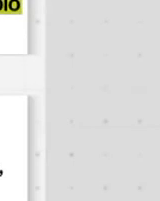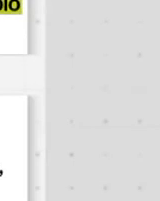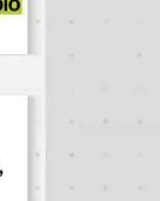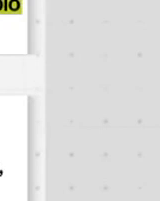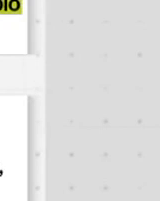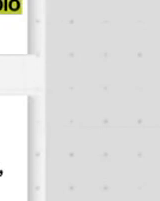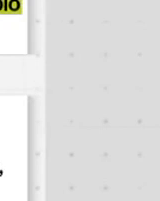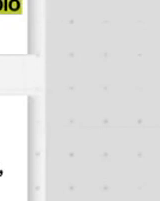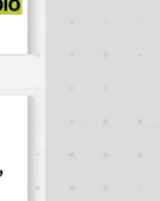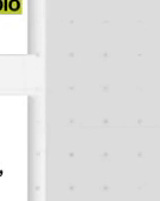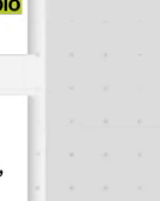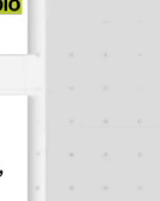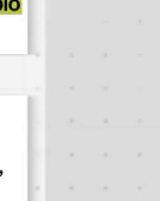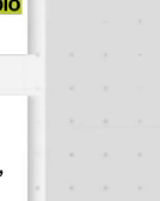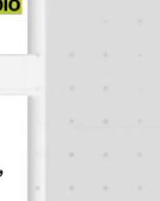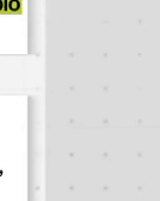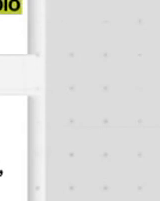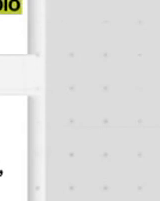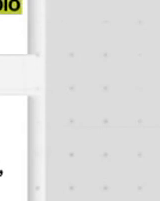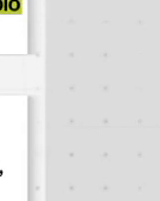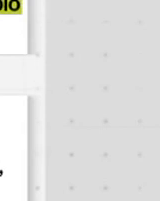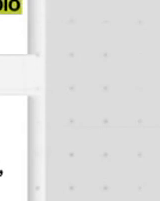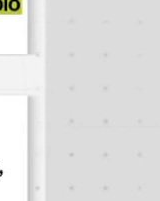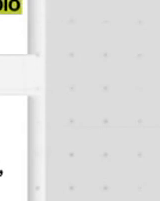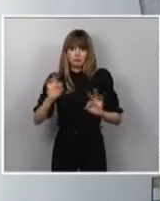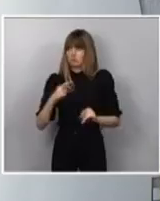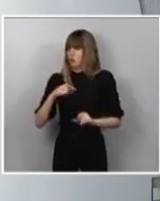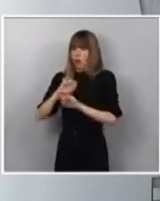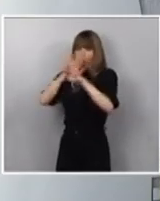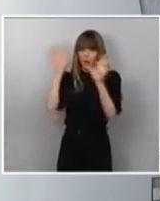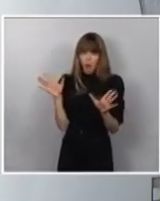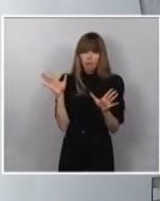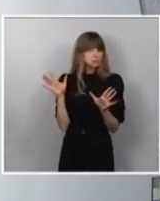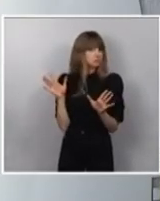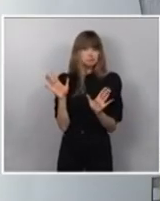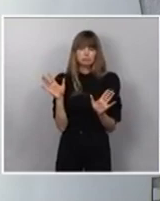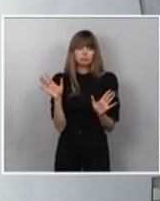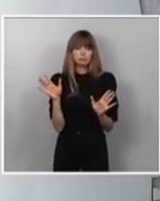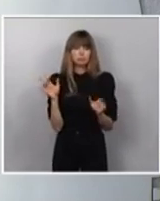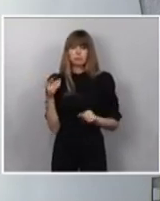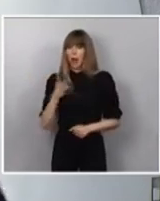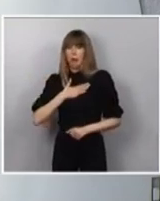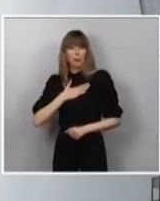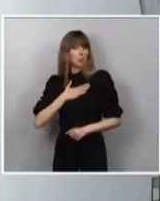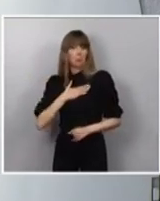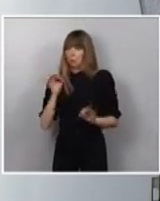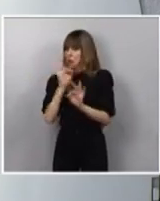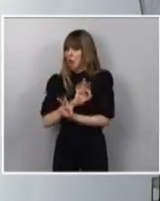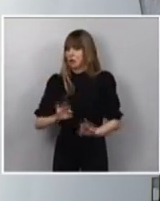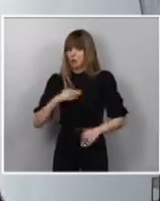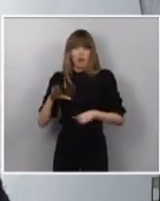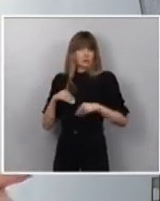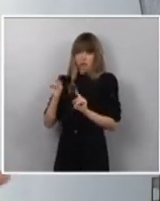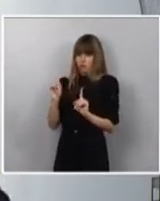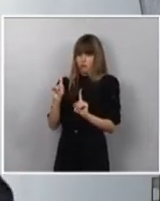precisa que no habló con él para las mascarillas un contacto que también desmiente el ministro ni hubo indicaciones a mí porque no las hubiera aceptado ni